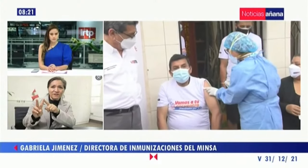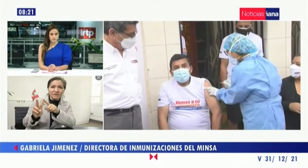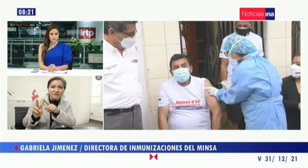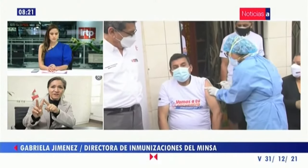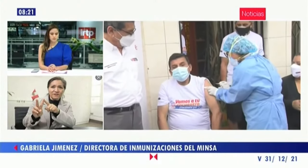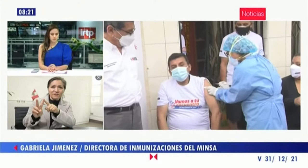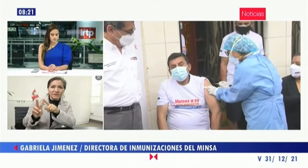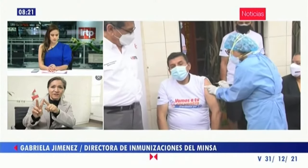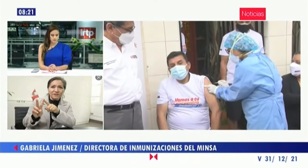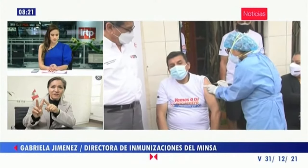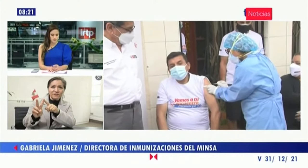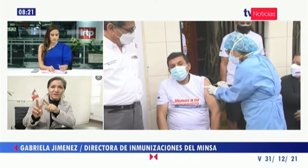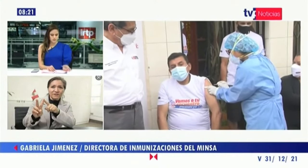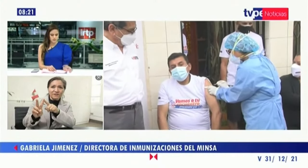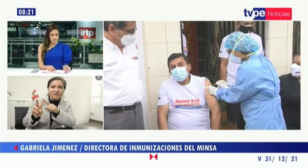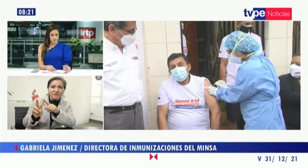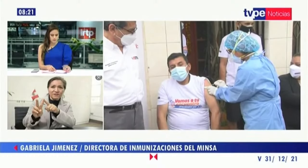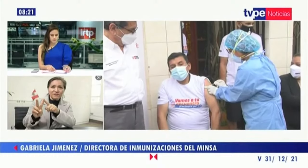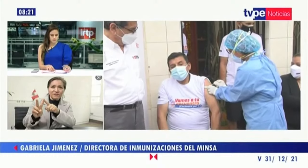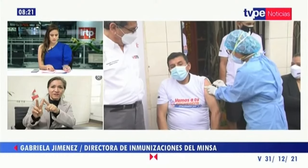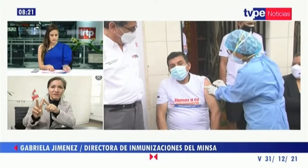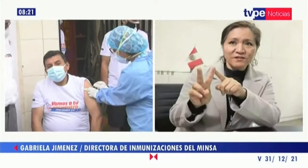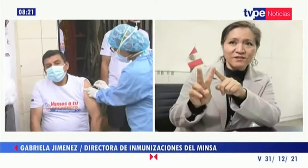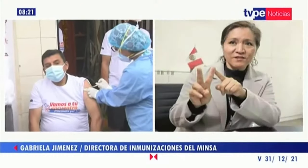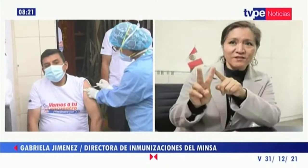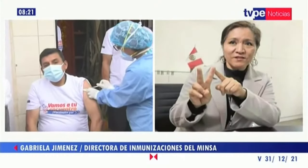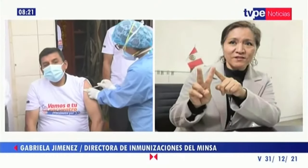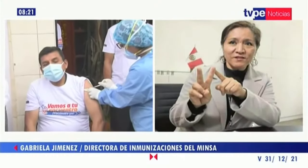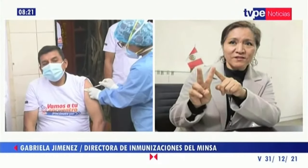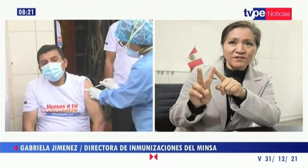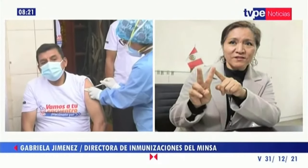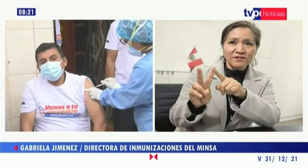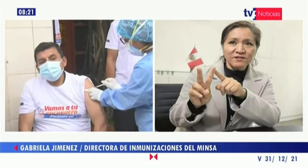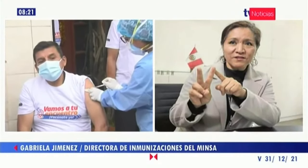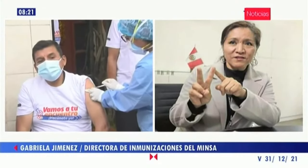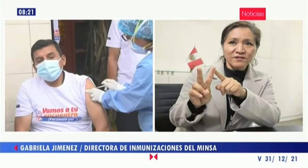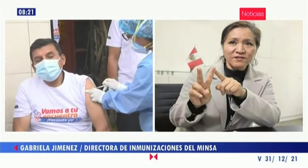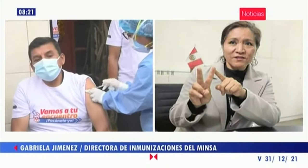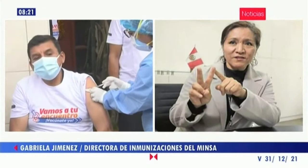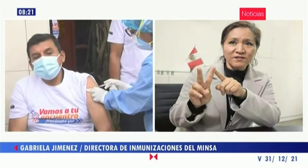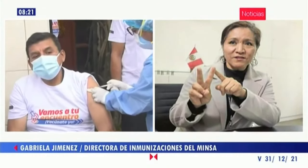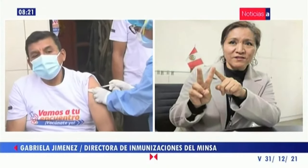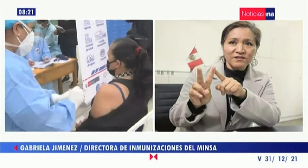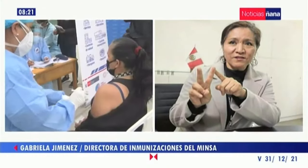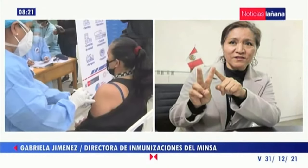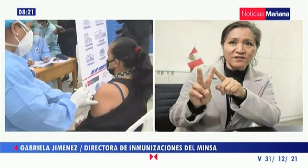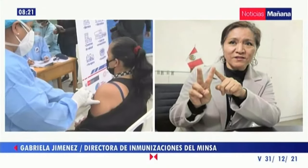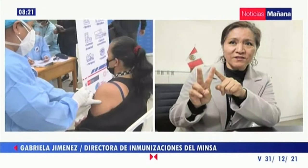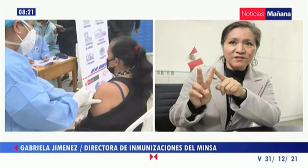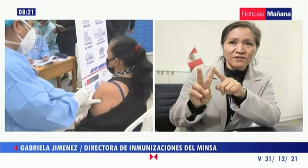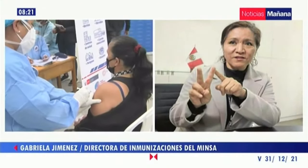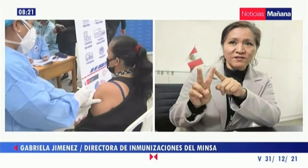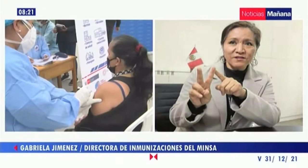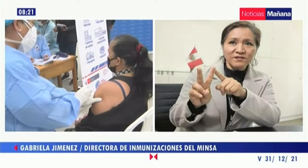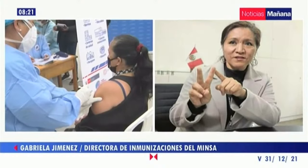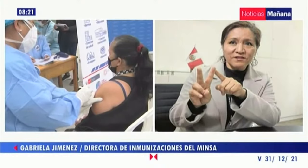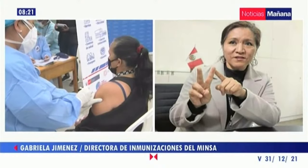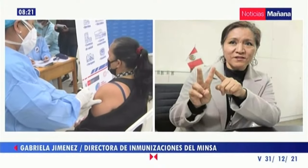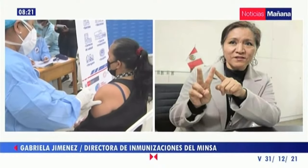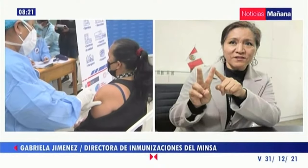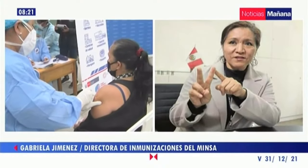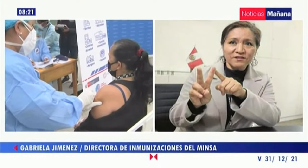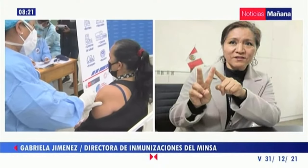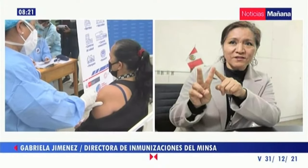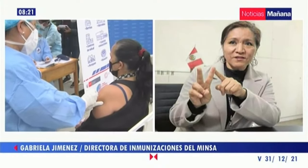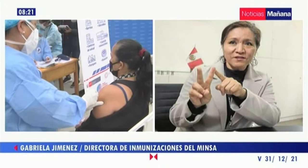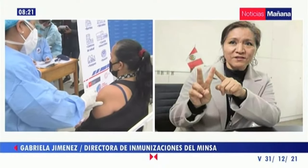de diciembre, donde alcanzamos una cobertura ya cercana al 79%,